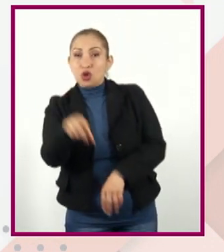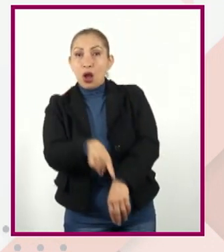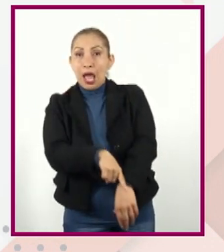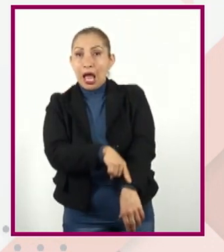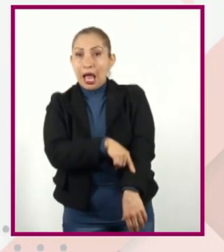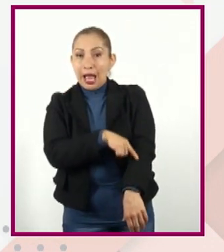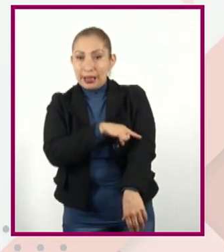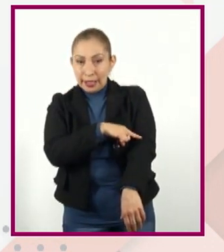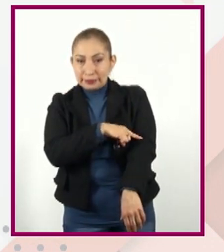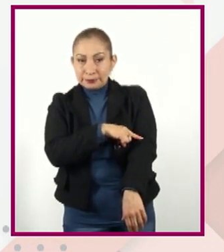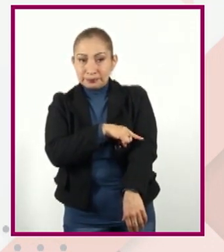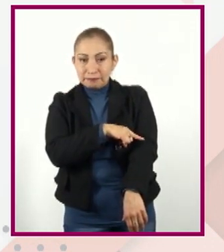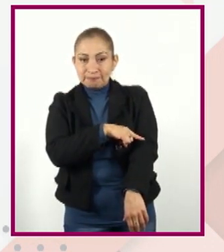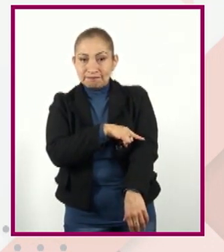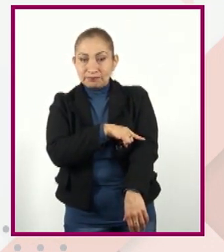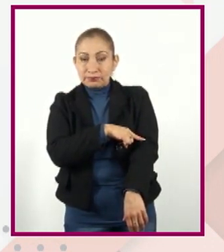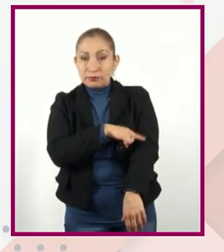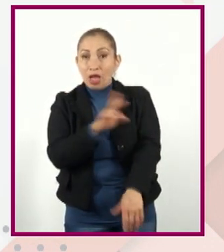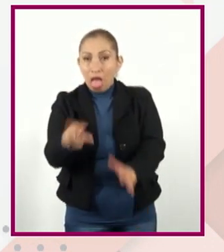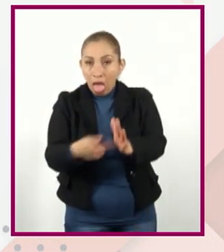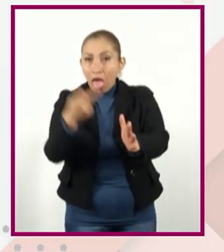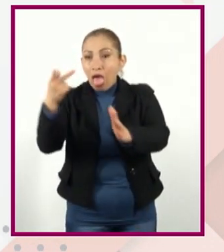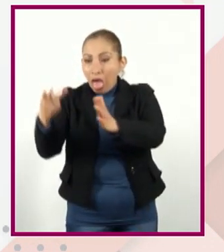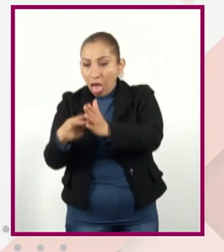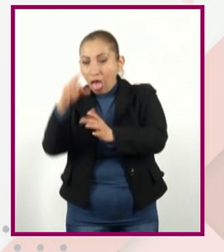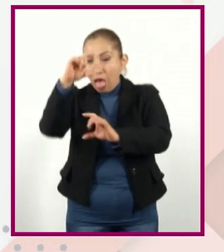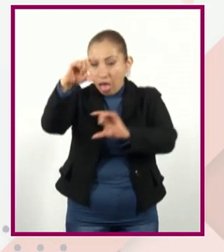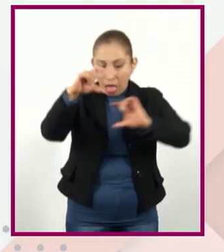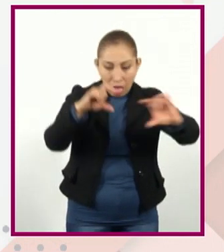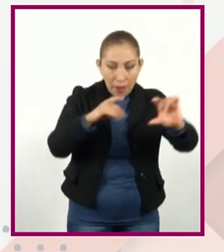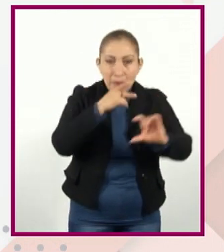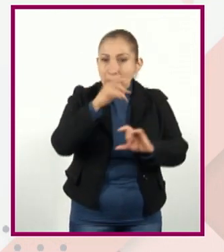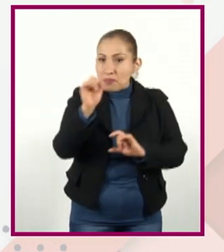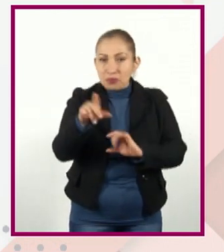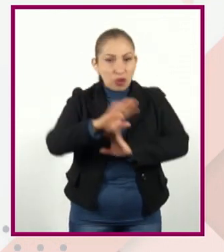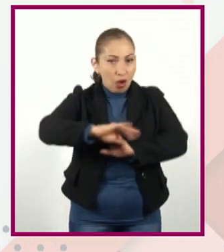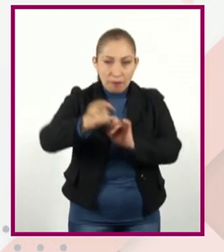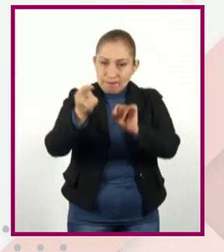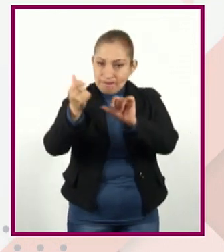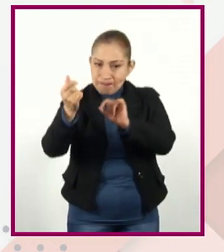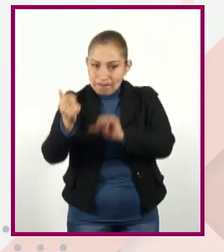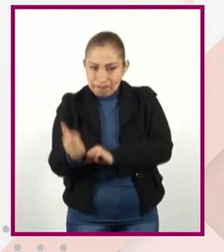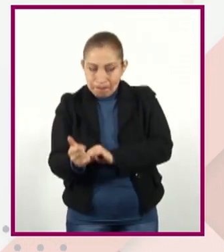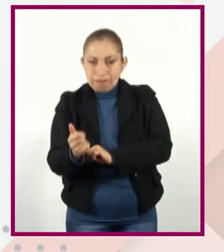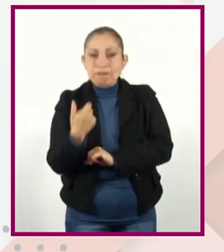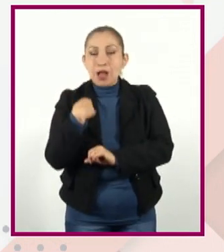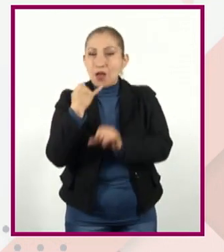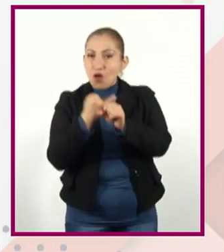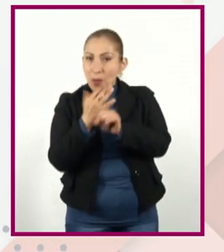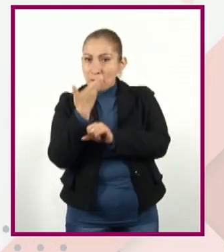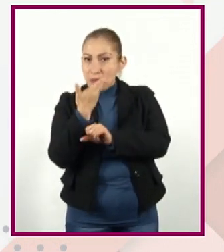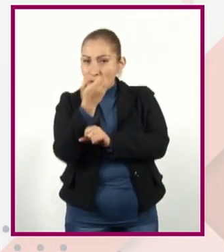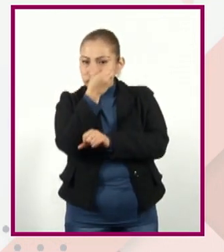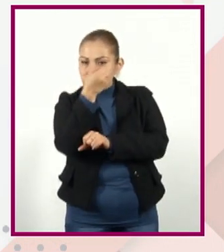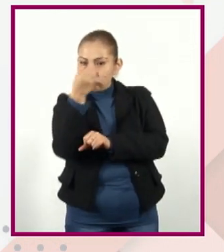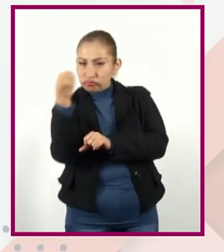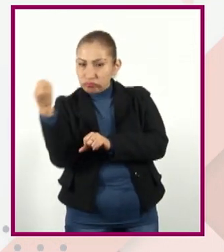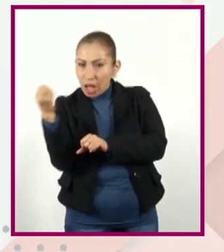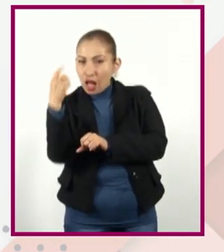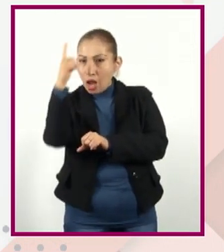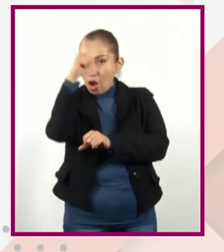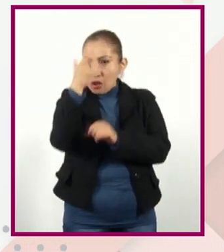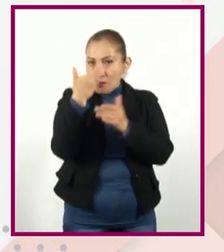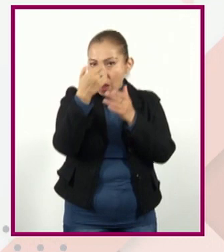largas. Ausencia de repeticiones evidentes de palabras. Información bien estructurada y con un orden